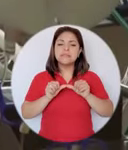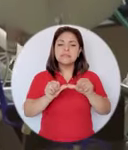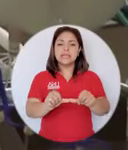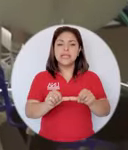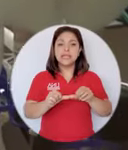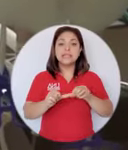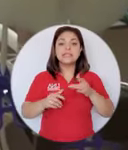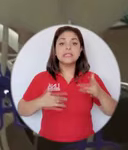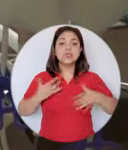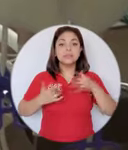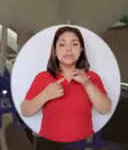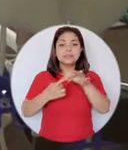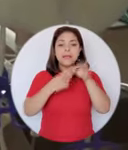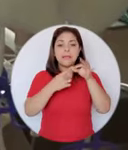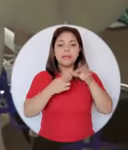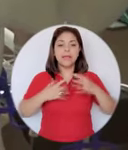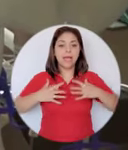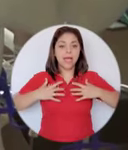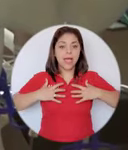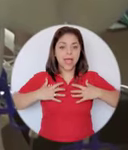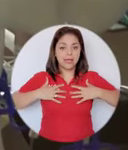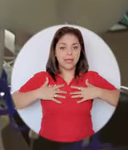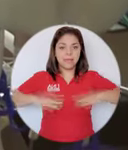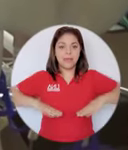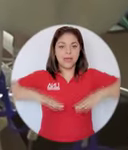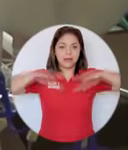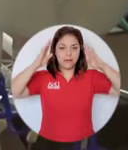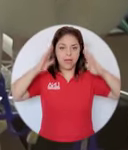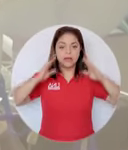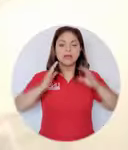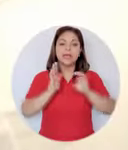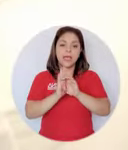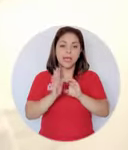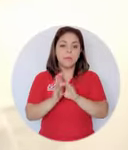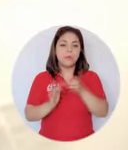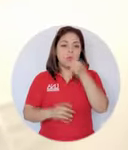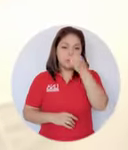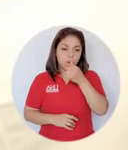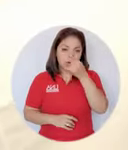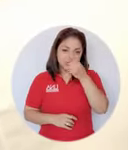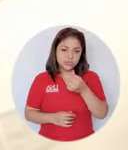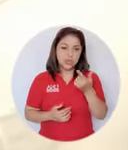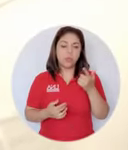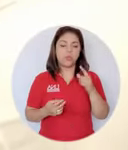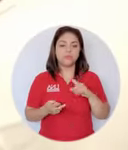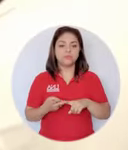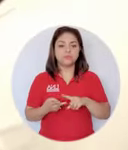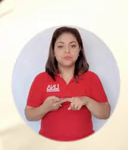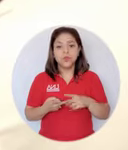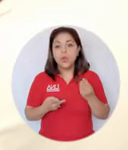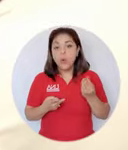Síntomas que pueden llegar a ser de tos, congestión, muchas veces